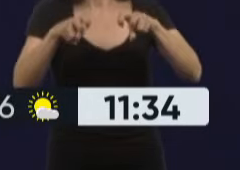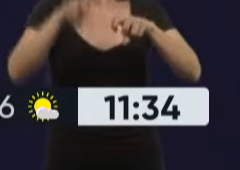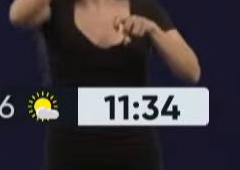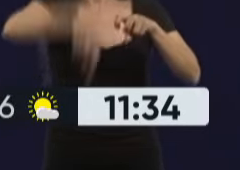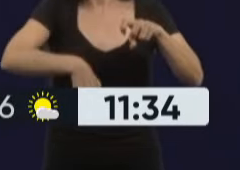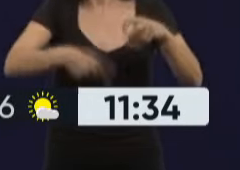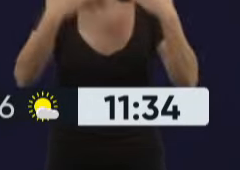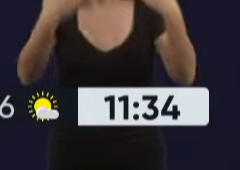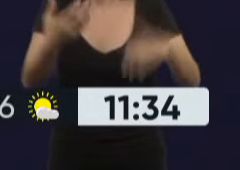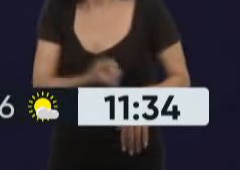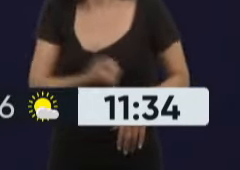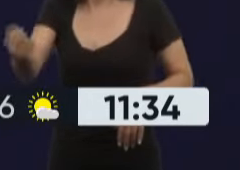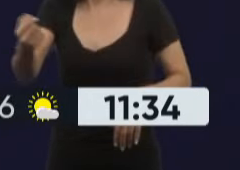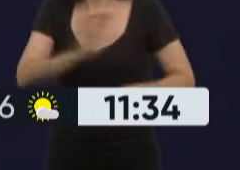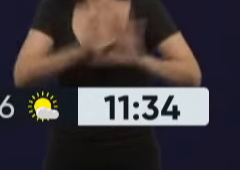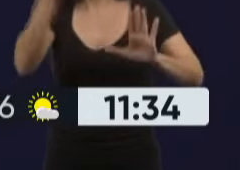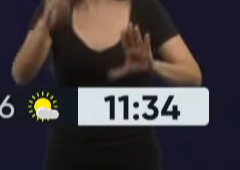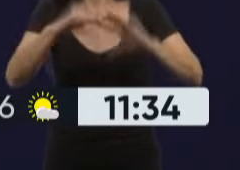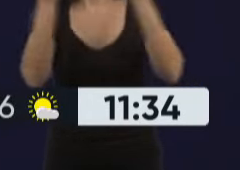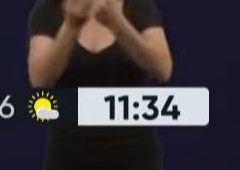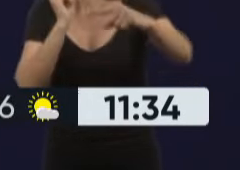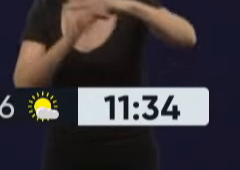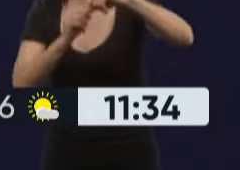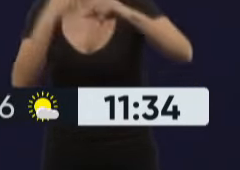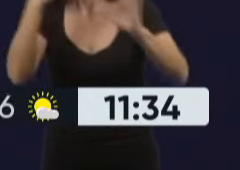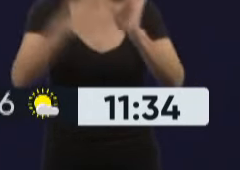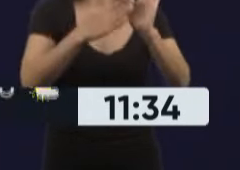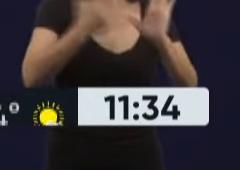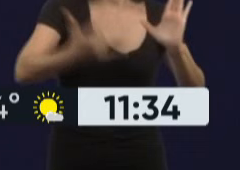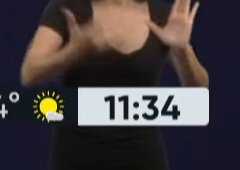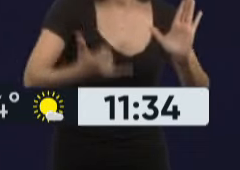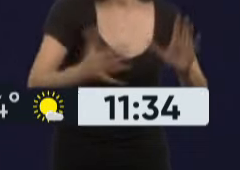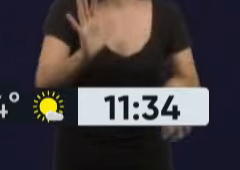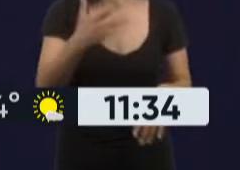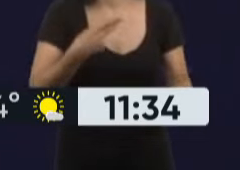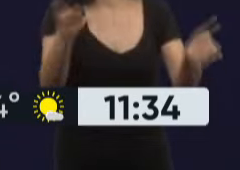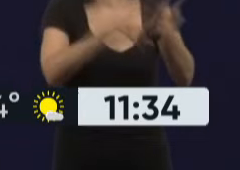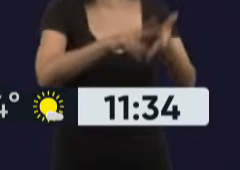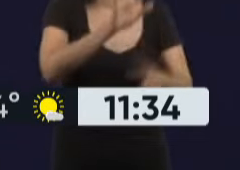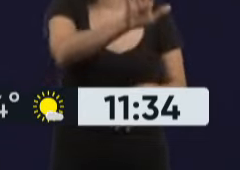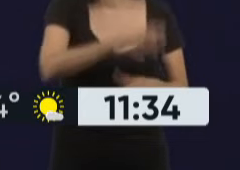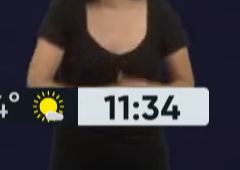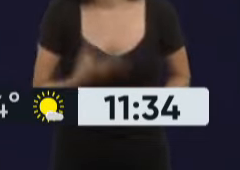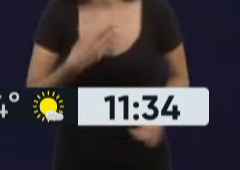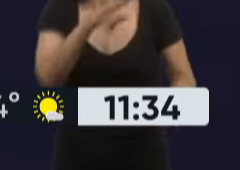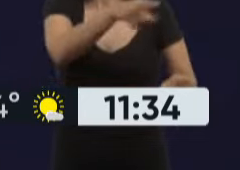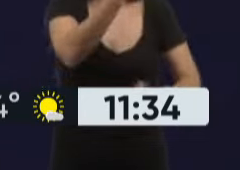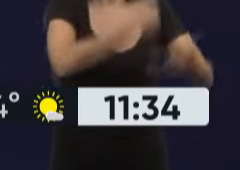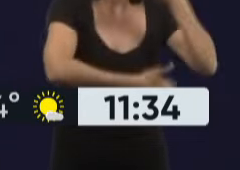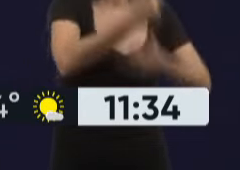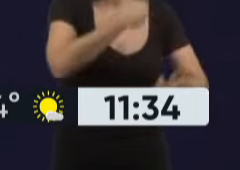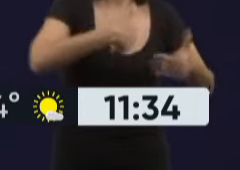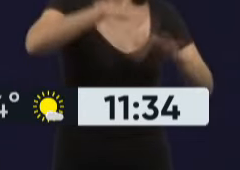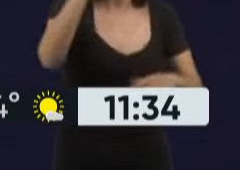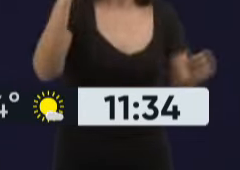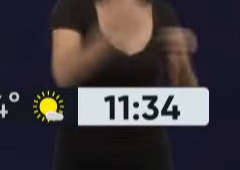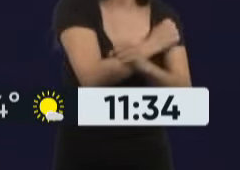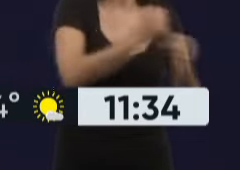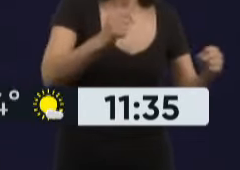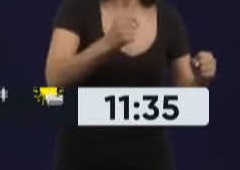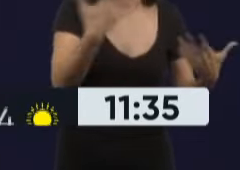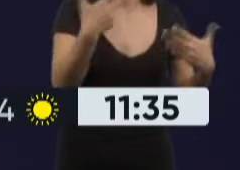en en los números no Así que en principio no Pero te repito con más datos por ahí te podría contestar de una manera